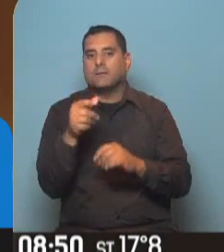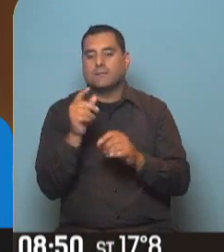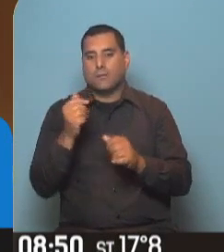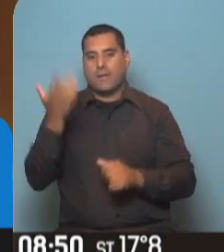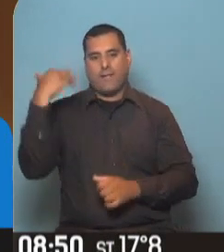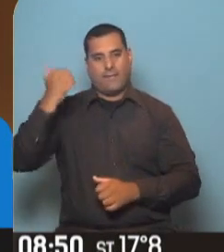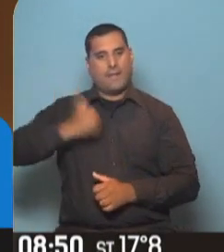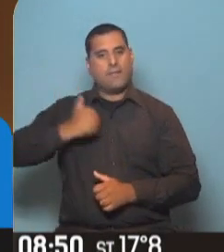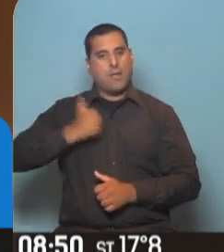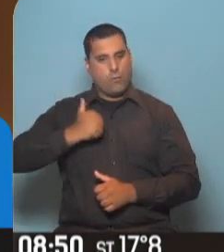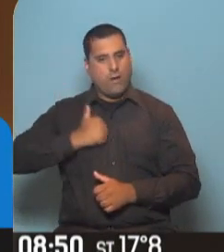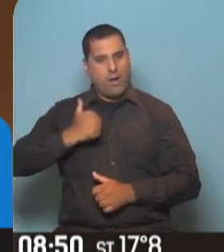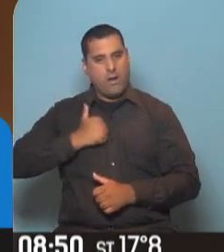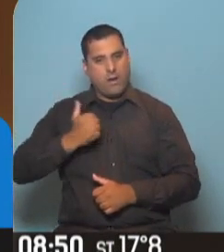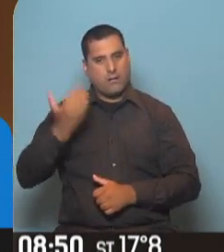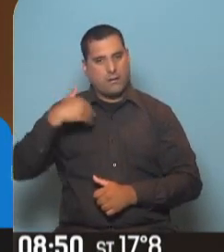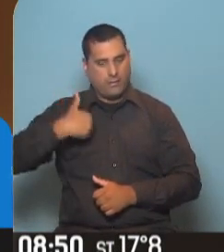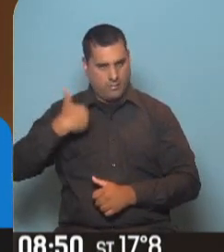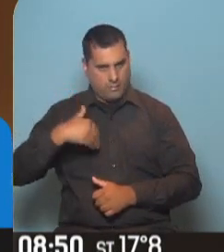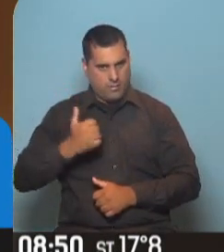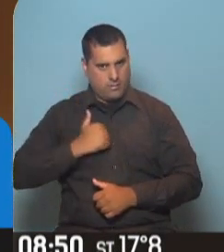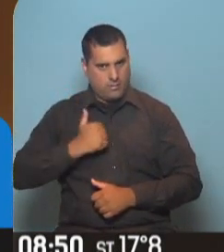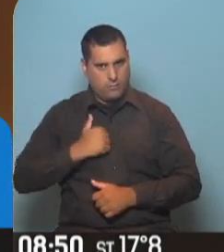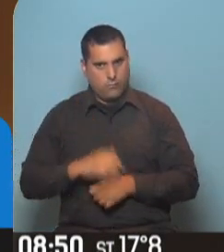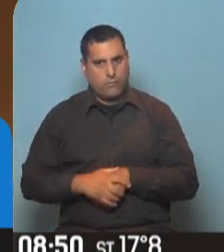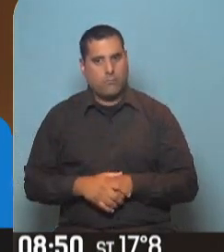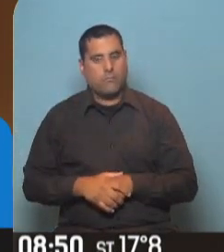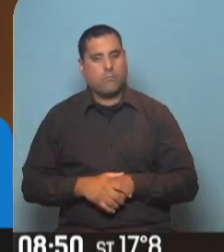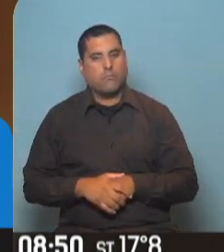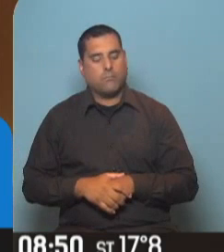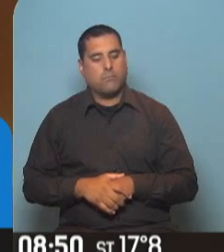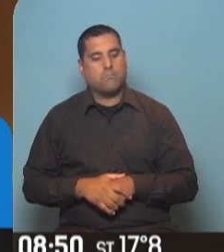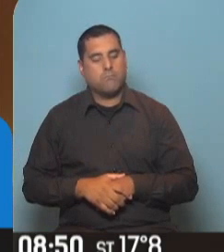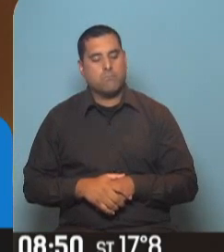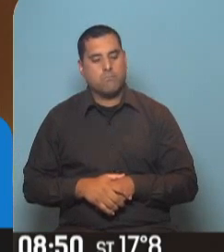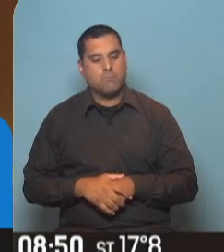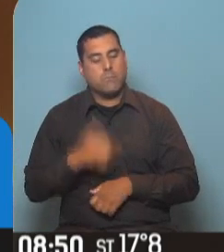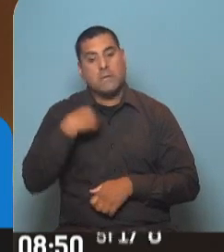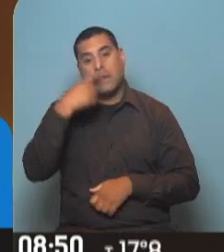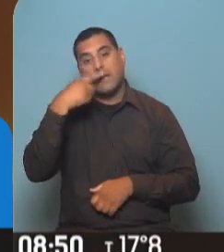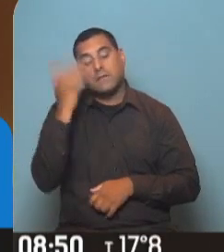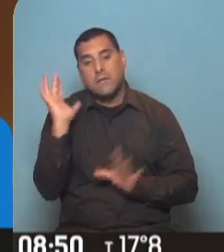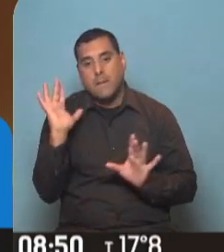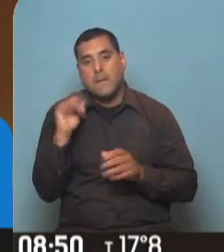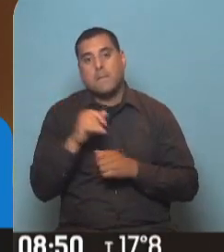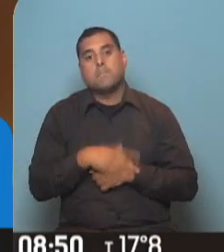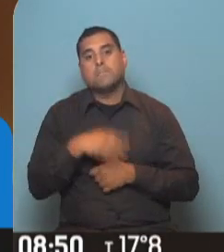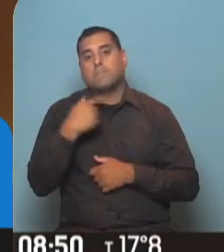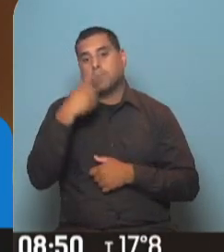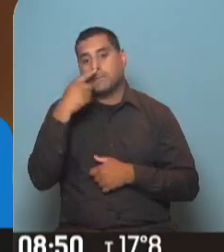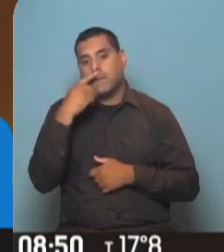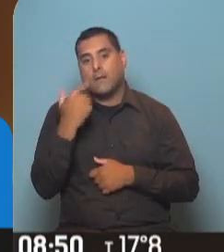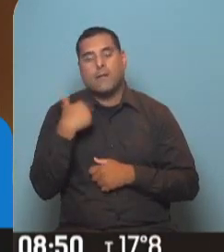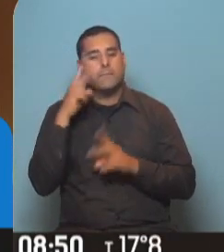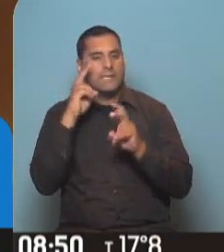militar y por ahí lo que me interesa va a poder situar lo que yo encuentro en la investigación que